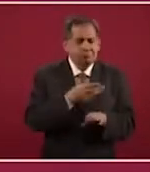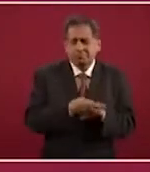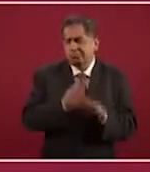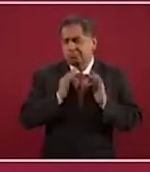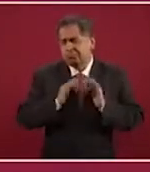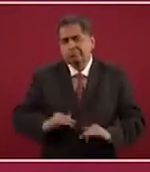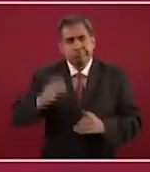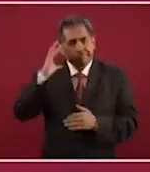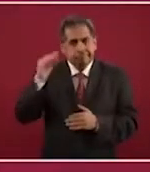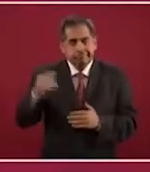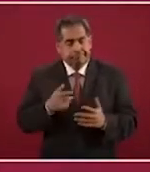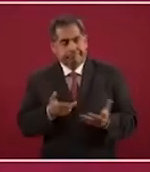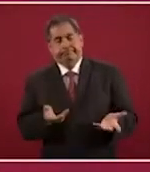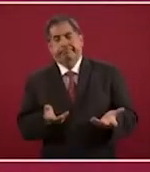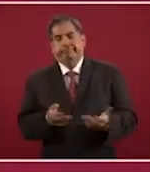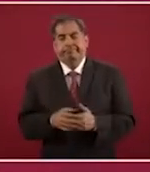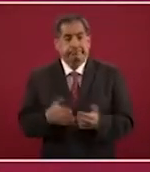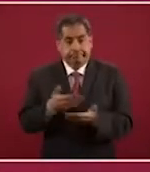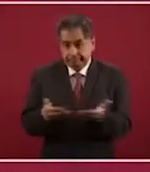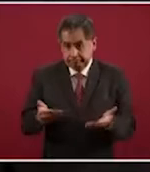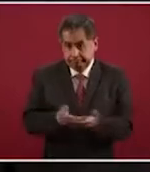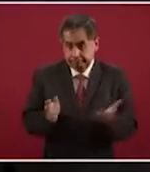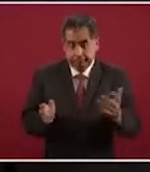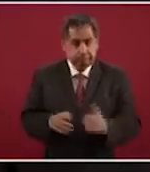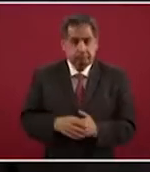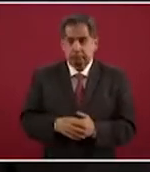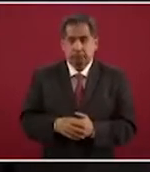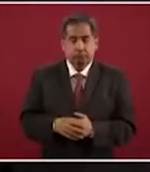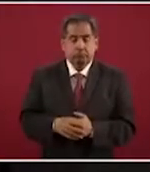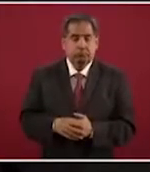completamente tranquilo? Y ahora